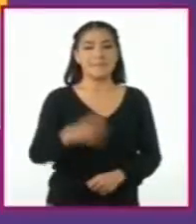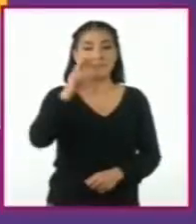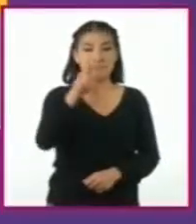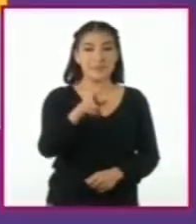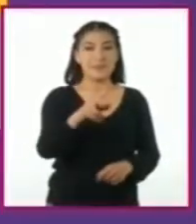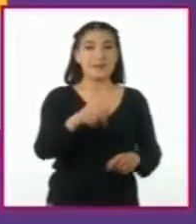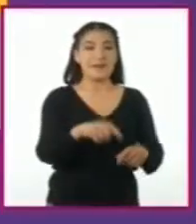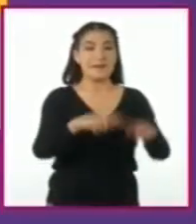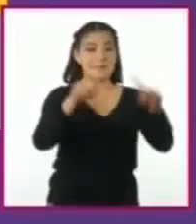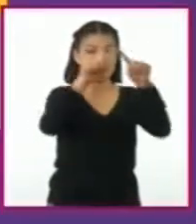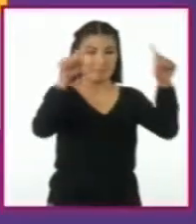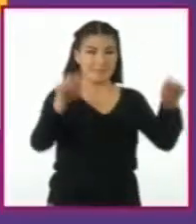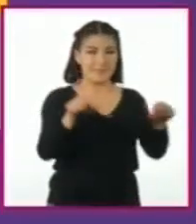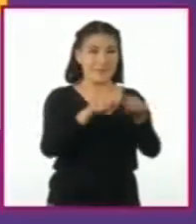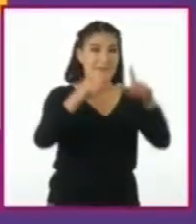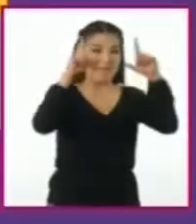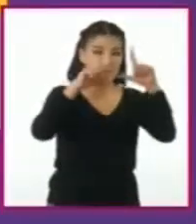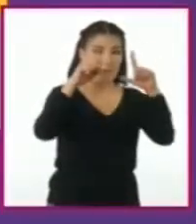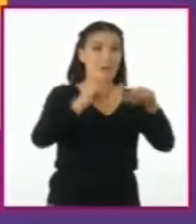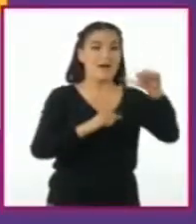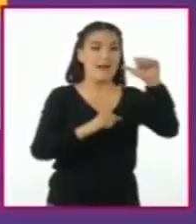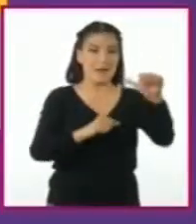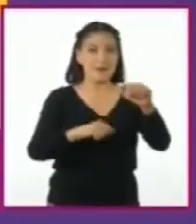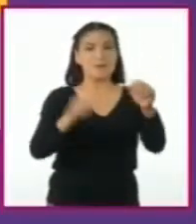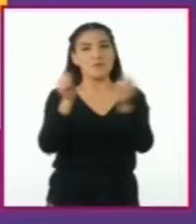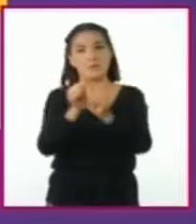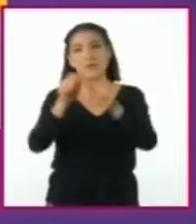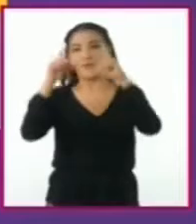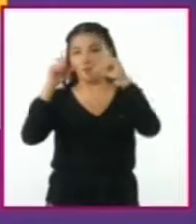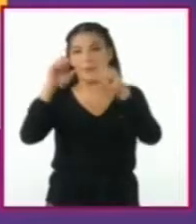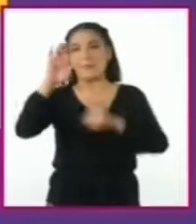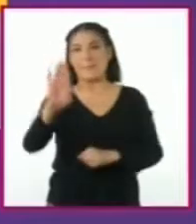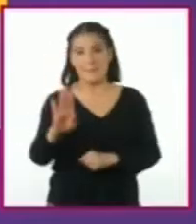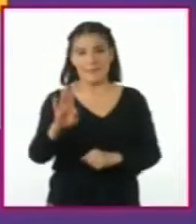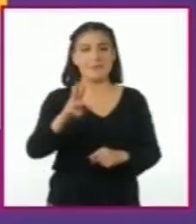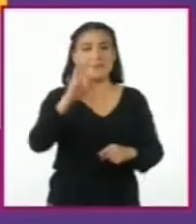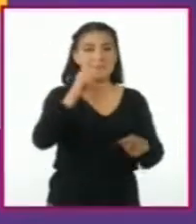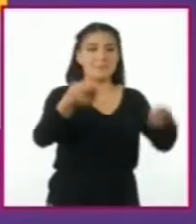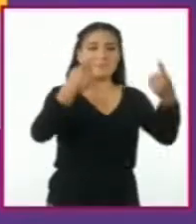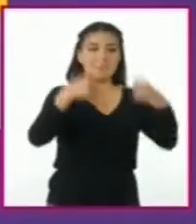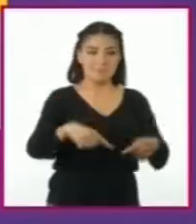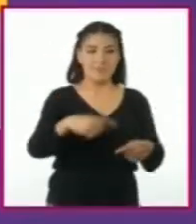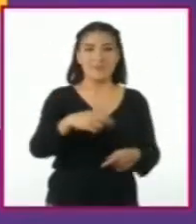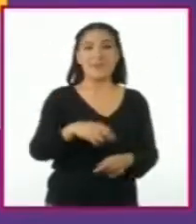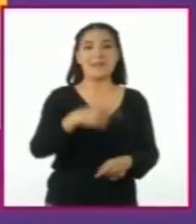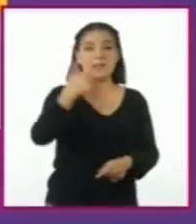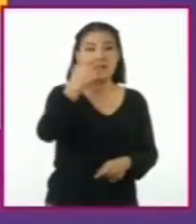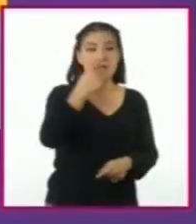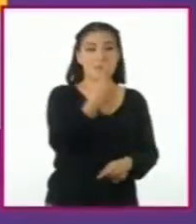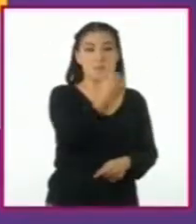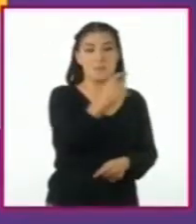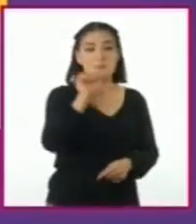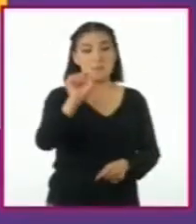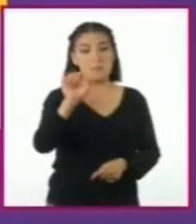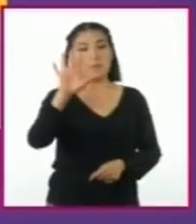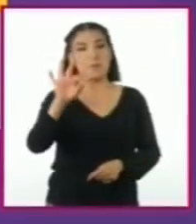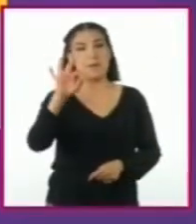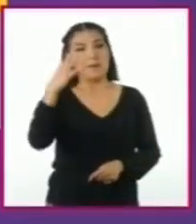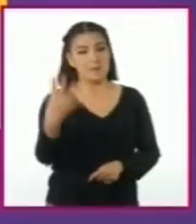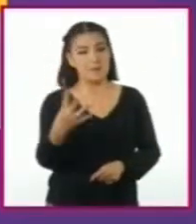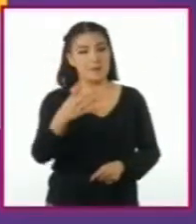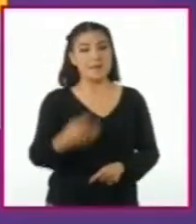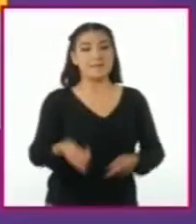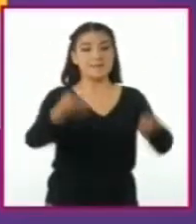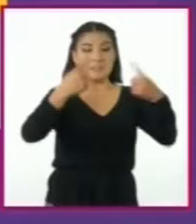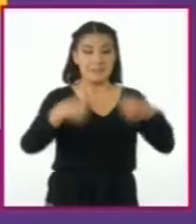cociente entre el largo de la foto A y el de la foto B, obtenemos la razón 1.44. Y al calcular